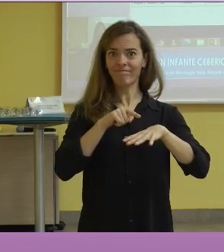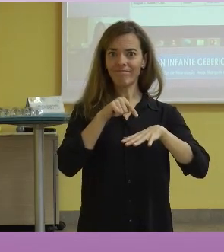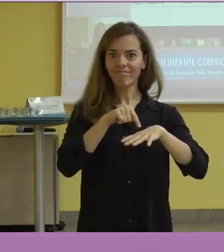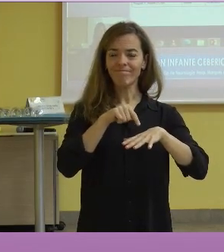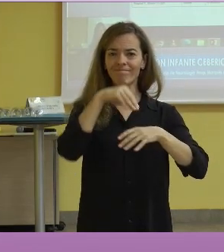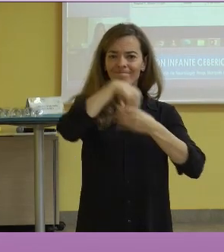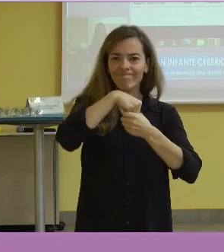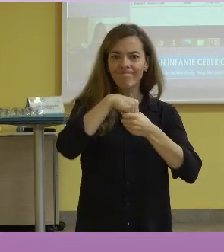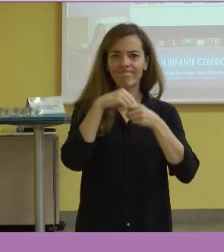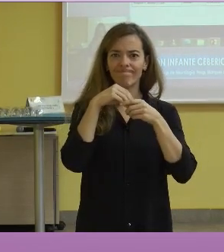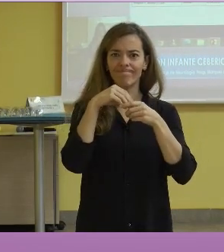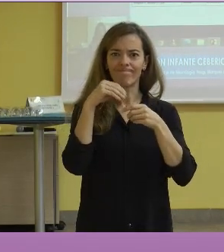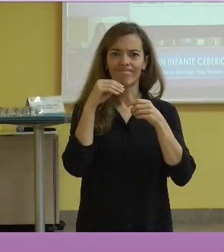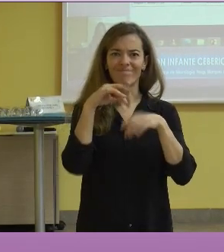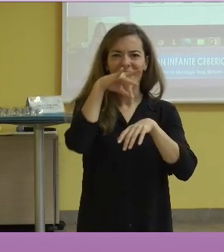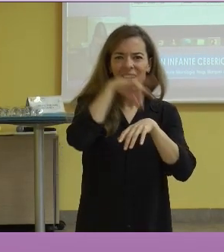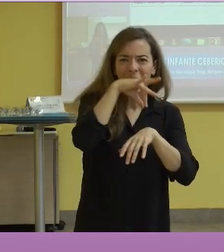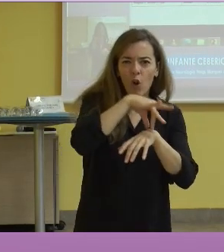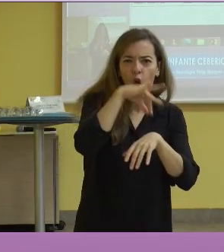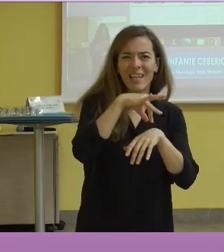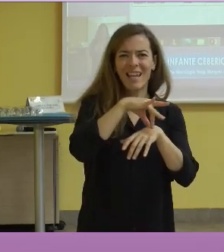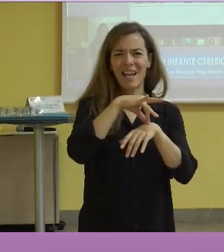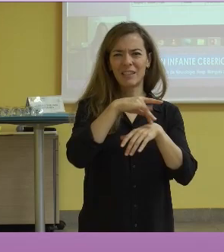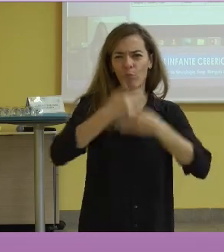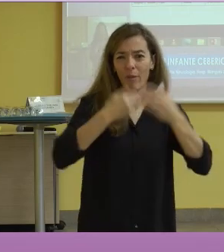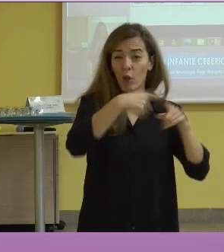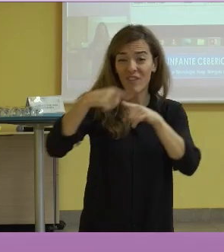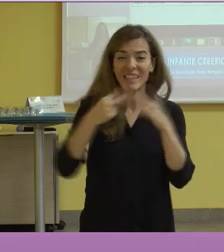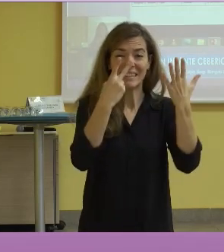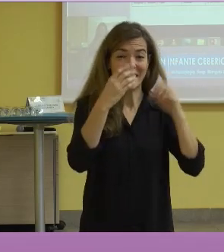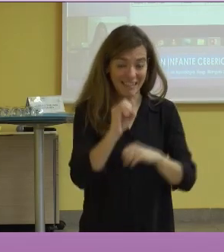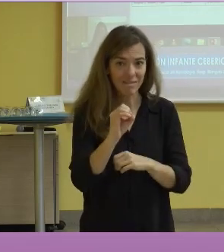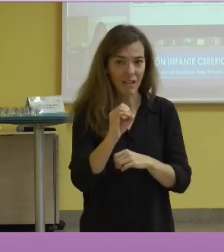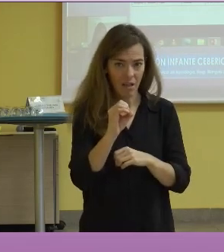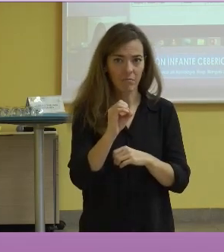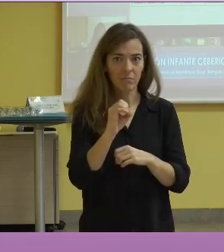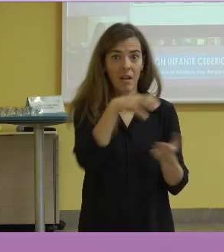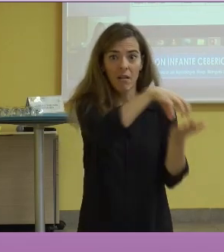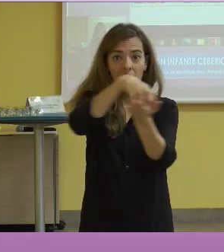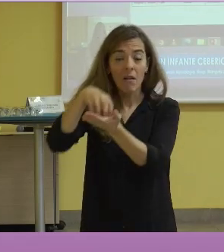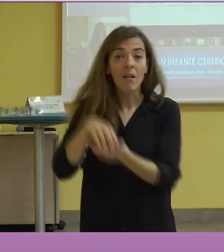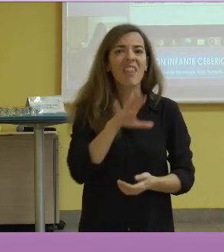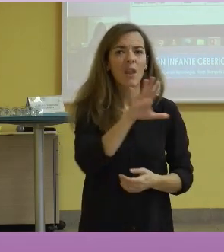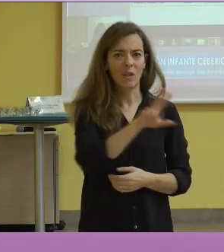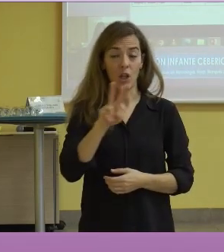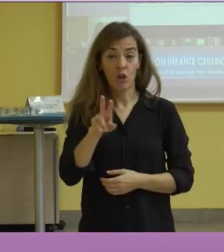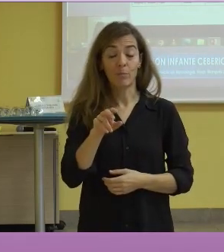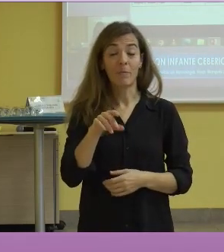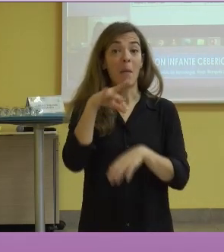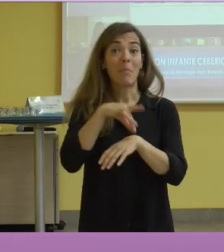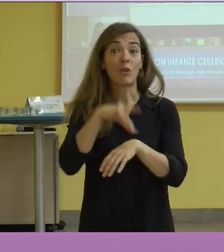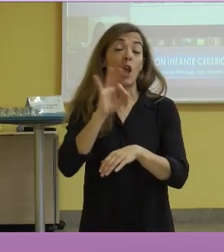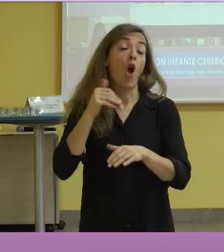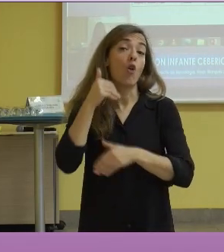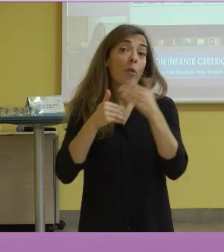atienden 70 patologías o procedimientos distintos en 52 centros, ¿no? Y una de estas patologías o procedimientos